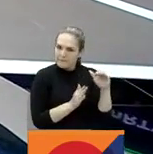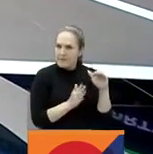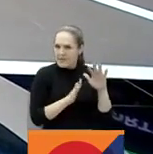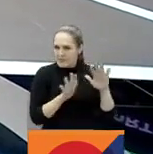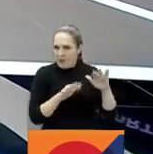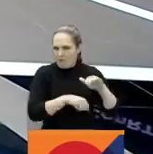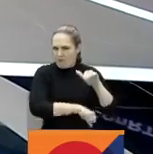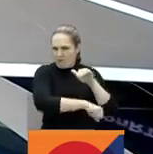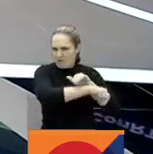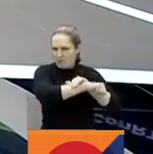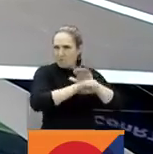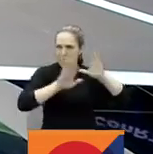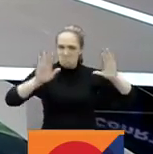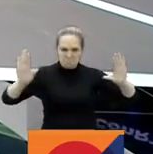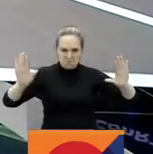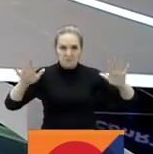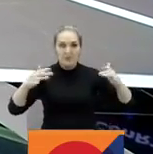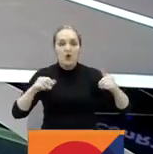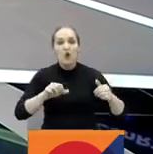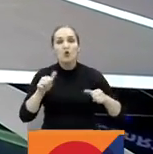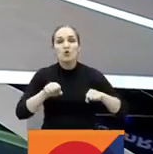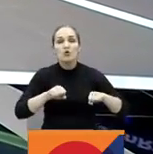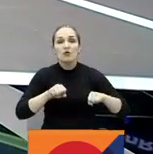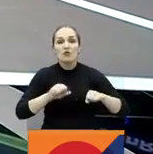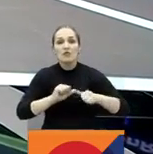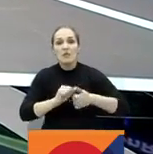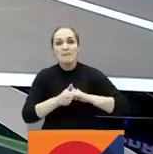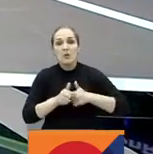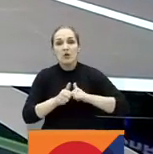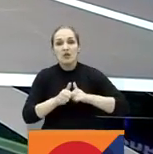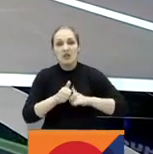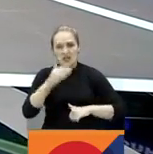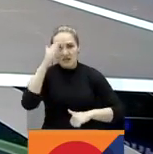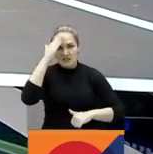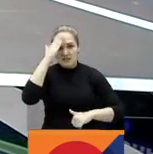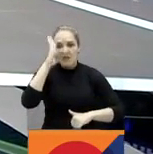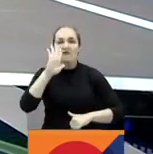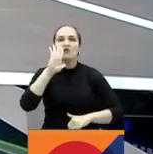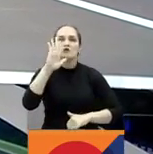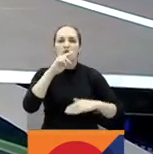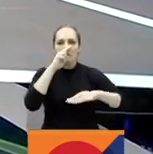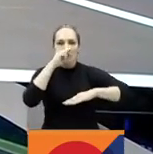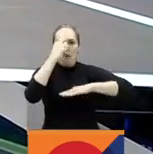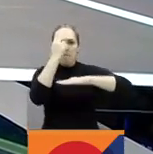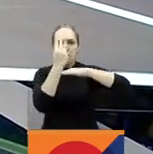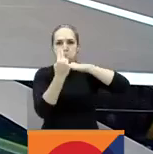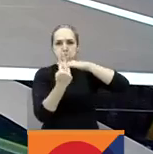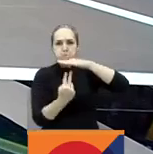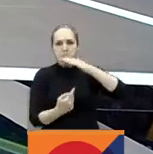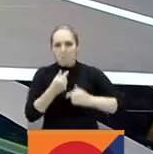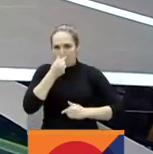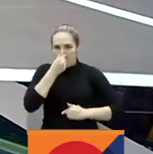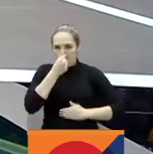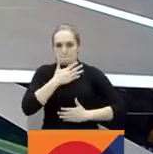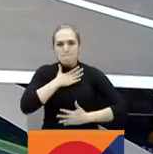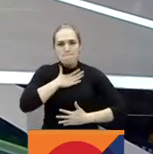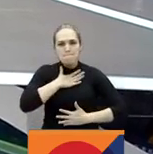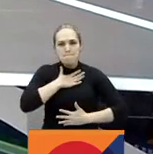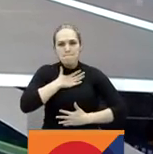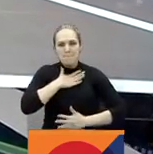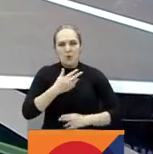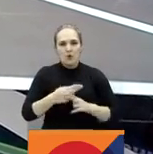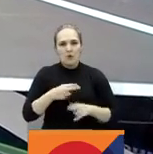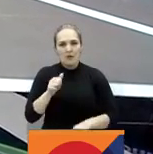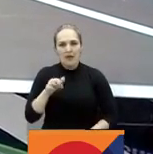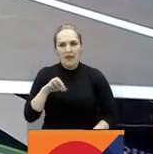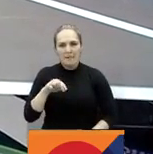el fútbol y hablemos de otro deporte. ¿Ustedes han escuchado de la apnea en cuanto a deporte? ¿Estamos hablando? Bueno, yo sé que es un deporte de